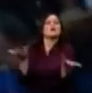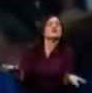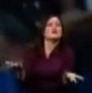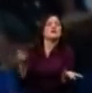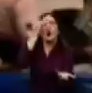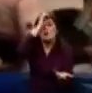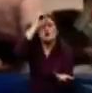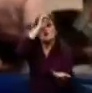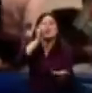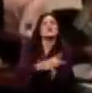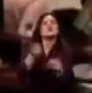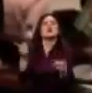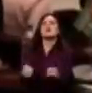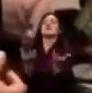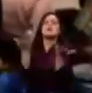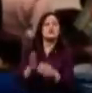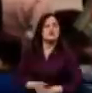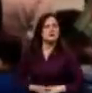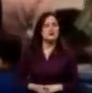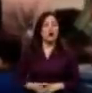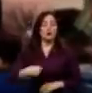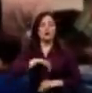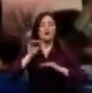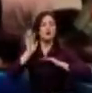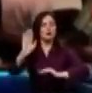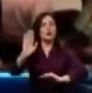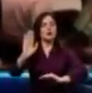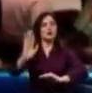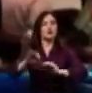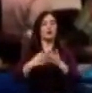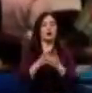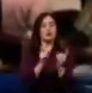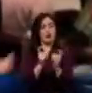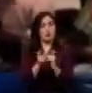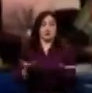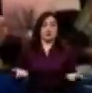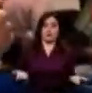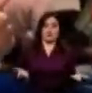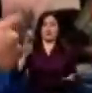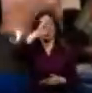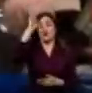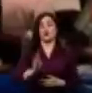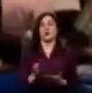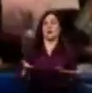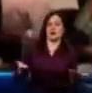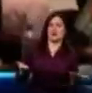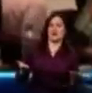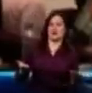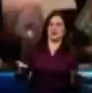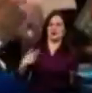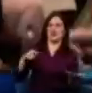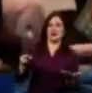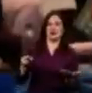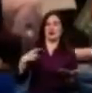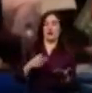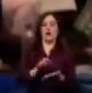pensar diferente? Sepan ustedes que nosotros también nos comprometemos con los correctivos que haya que hacer, pero jamás vamos a dejar que